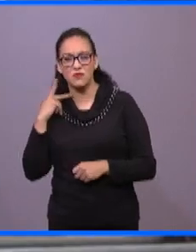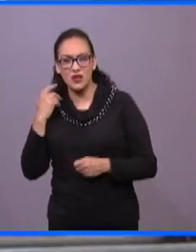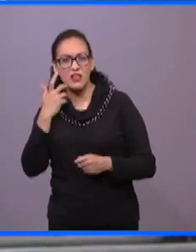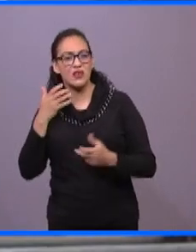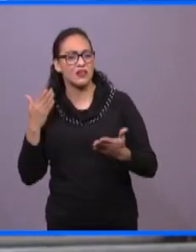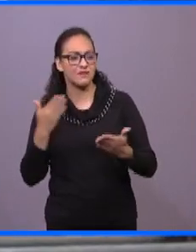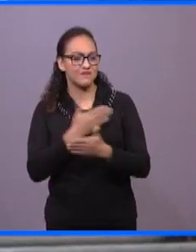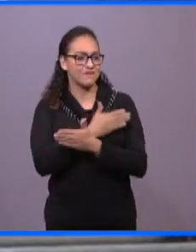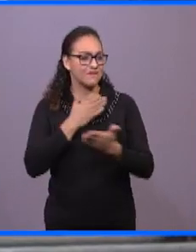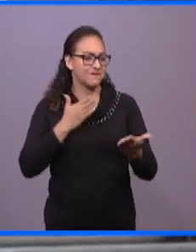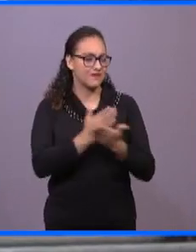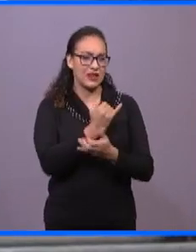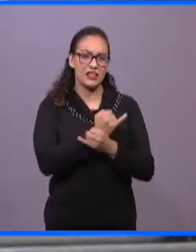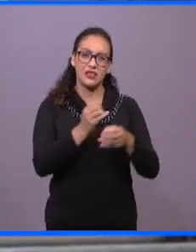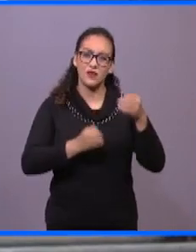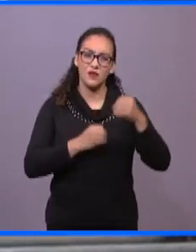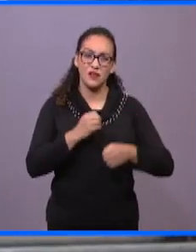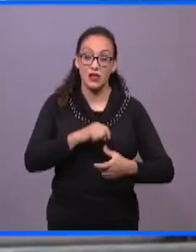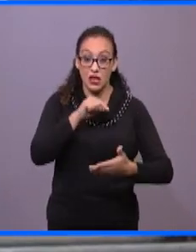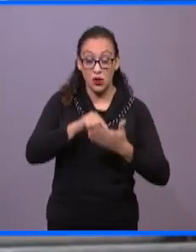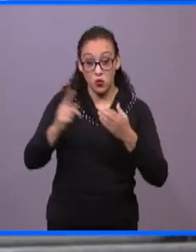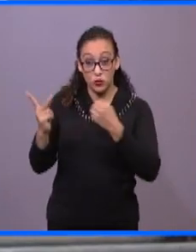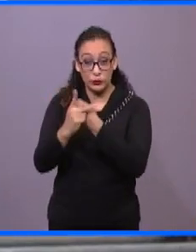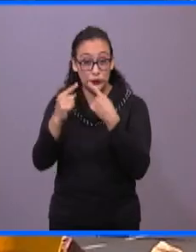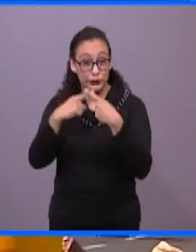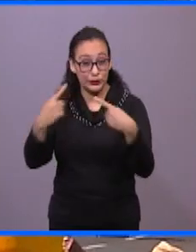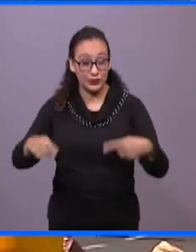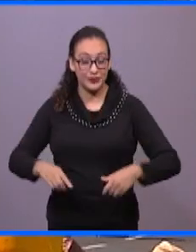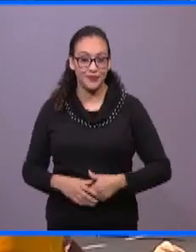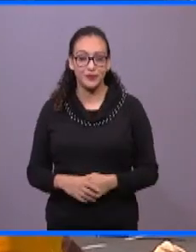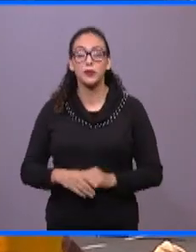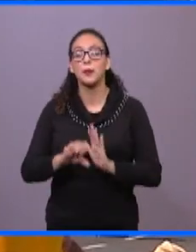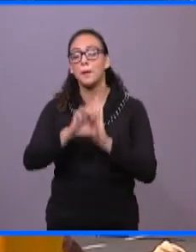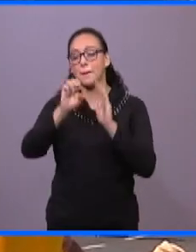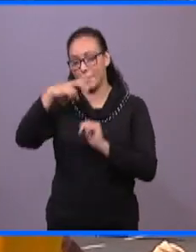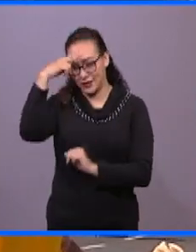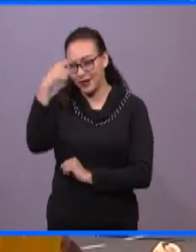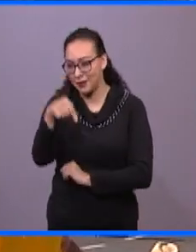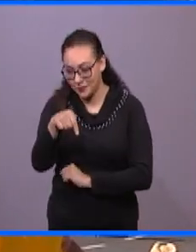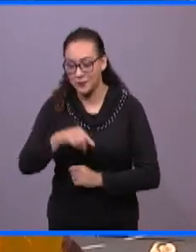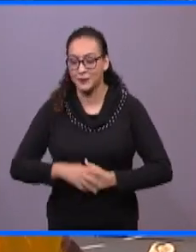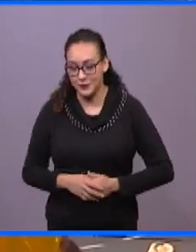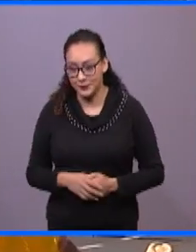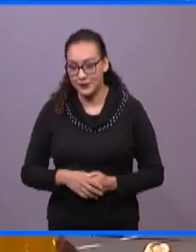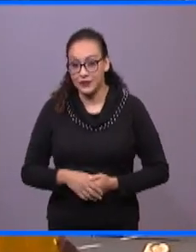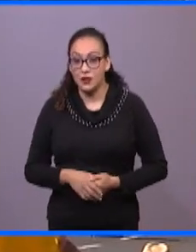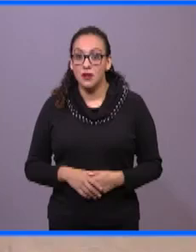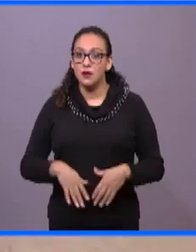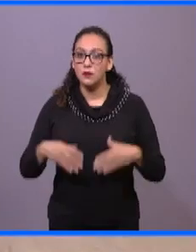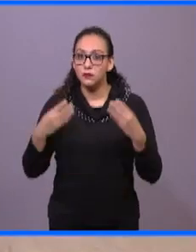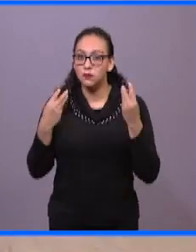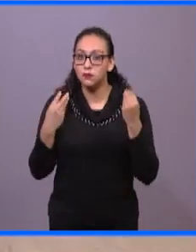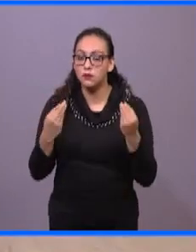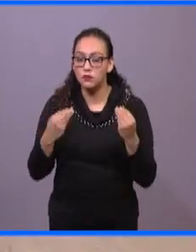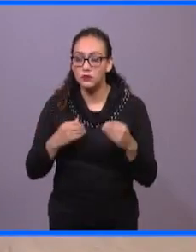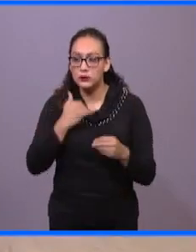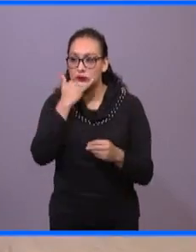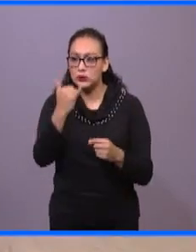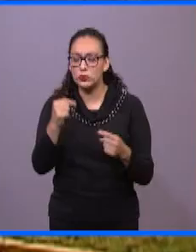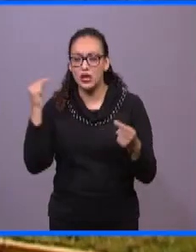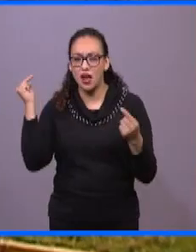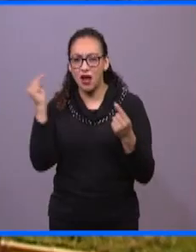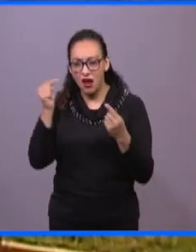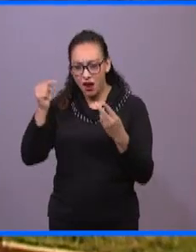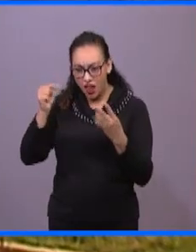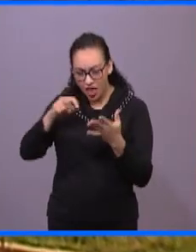judicial y los contrapesos en distintos países. En el caso de México, mencionó que ante la gran cantidad de irregularidades